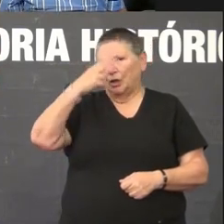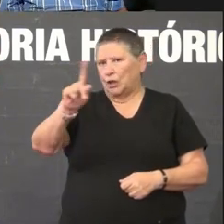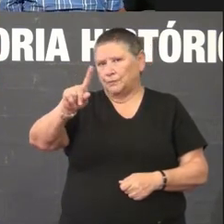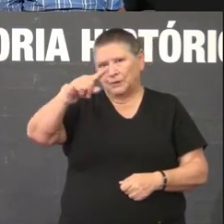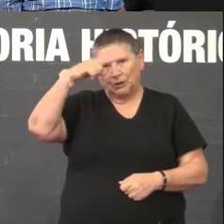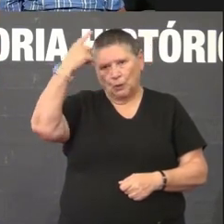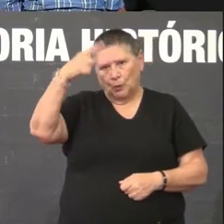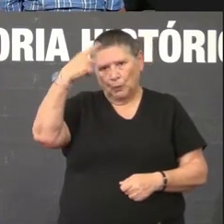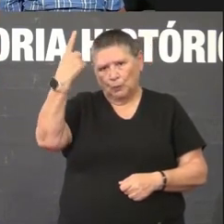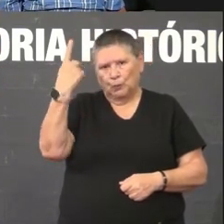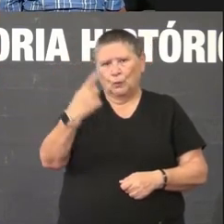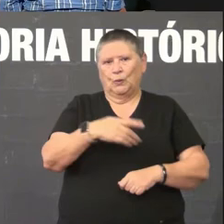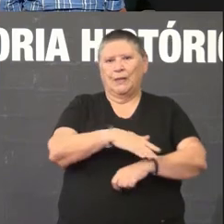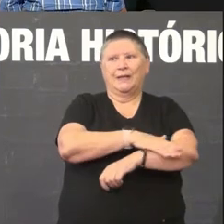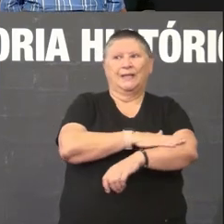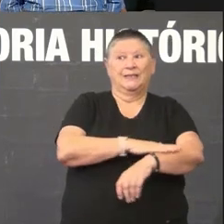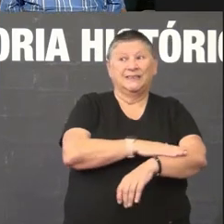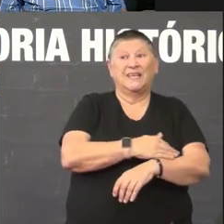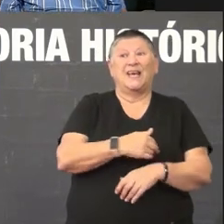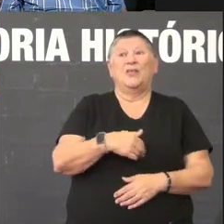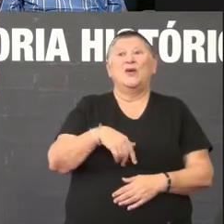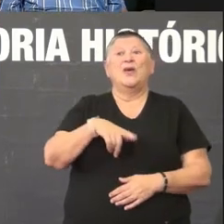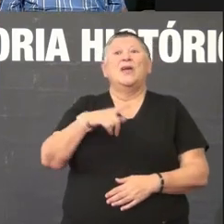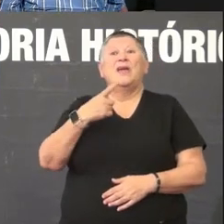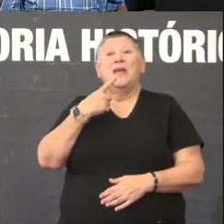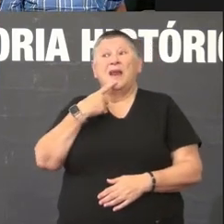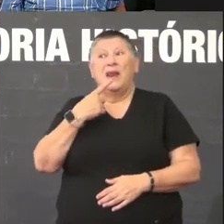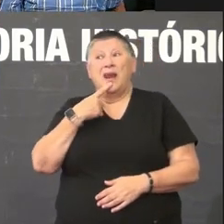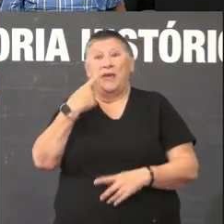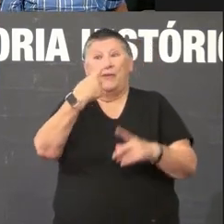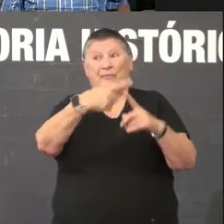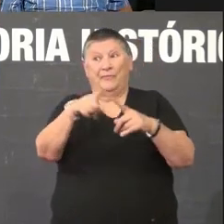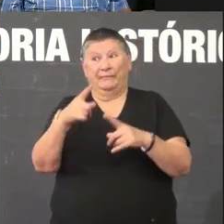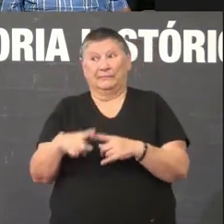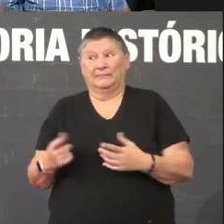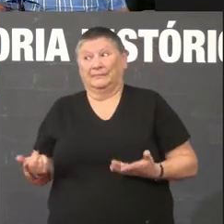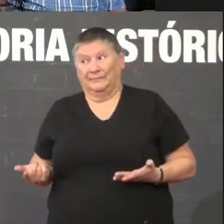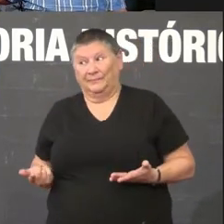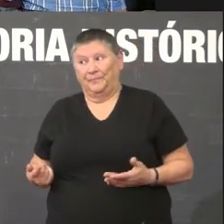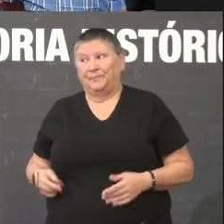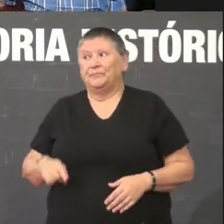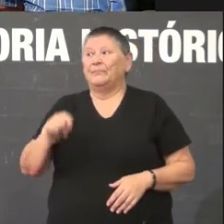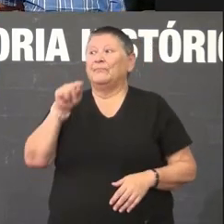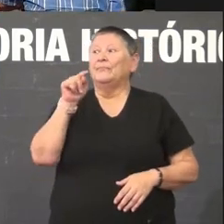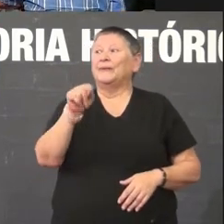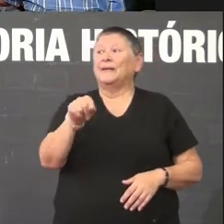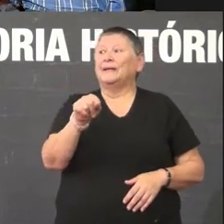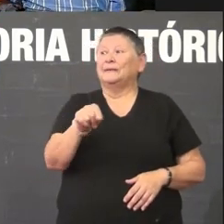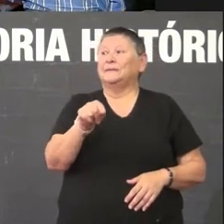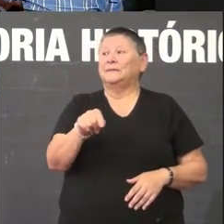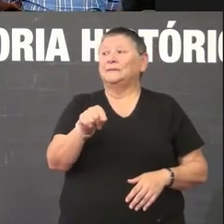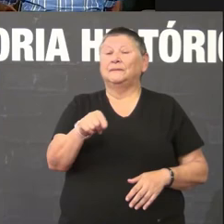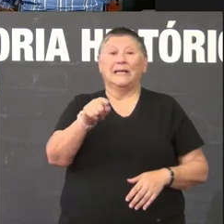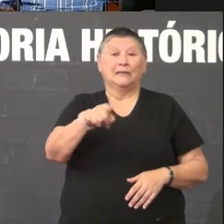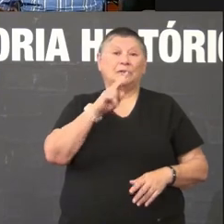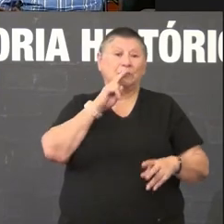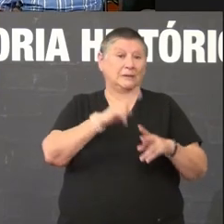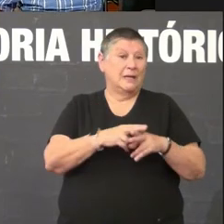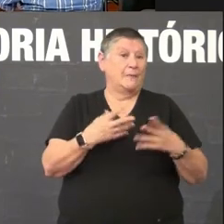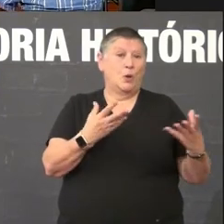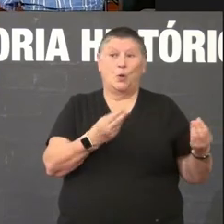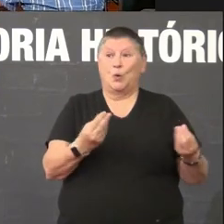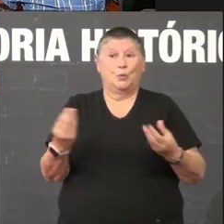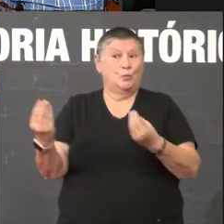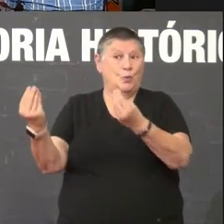nin as linguas, nin outras moitas cousas. Eso xa é que non é plural, porque se